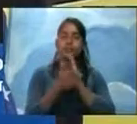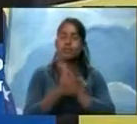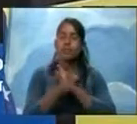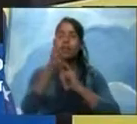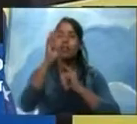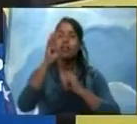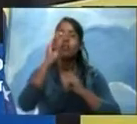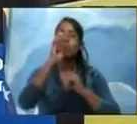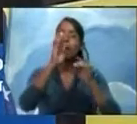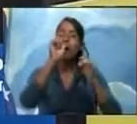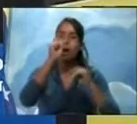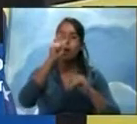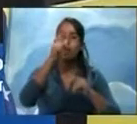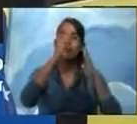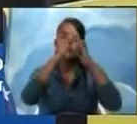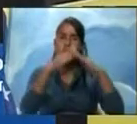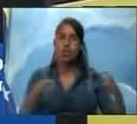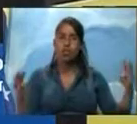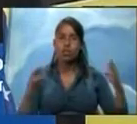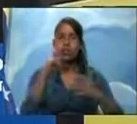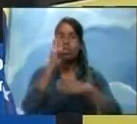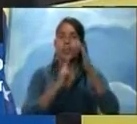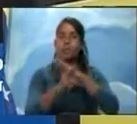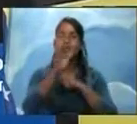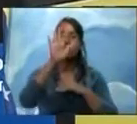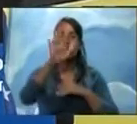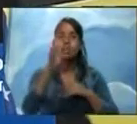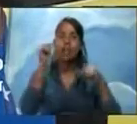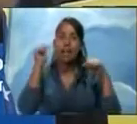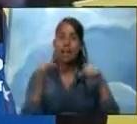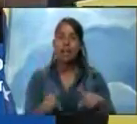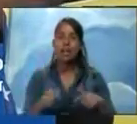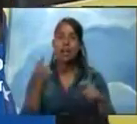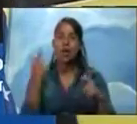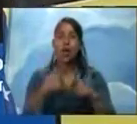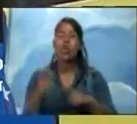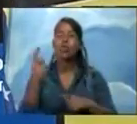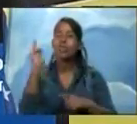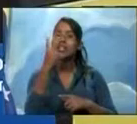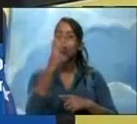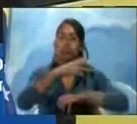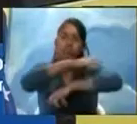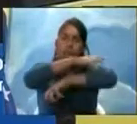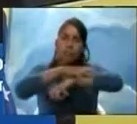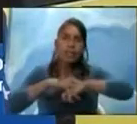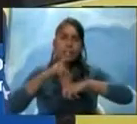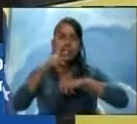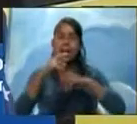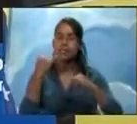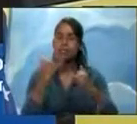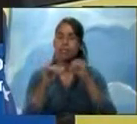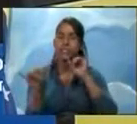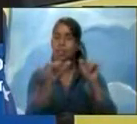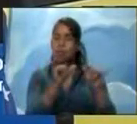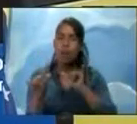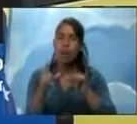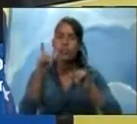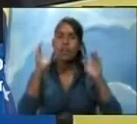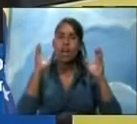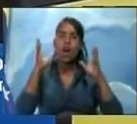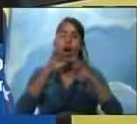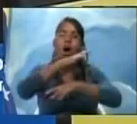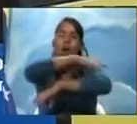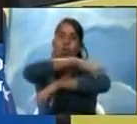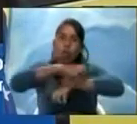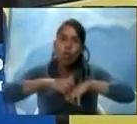Babilonia. Dice en el versículo 5, he aquí otra segunda bestia semejante a un oso, la